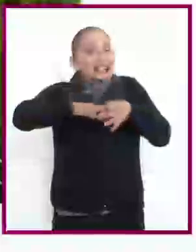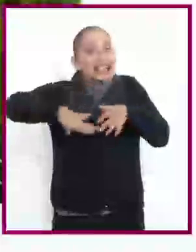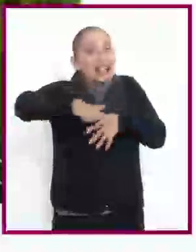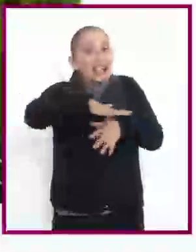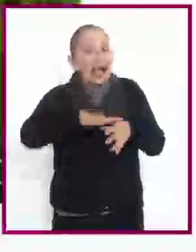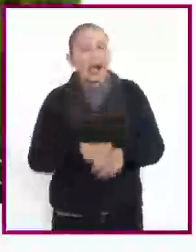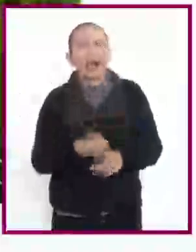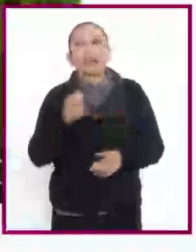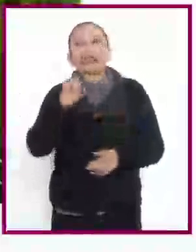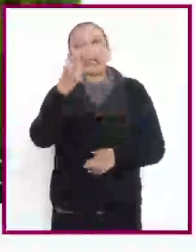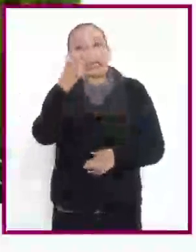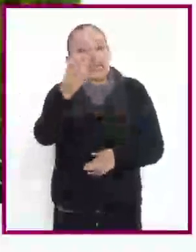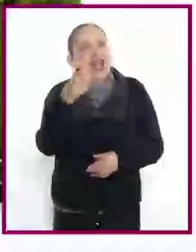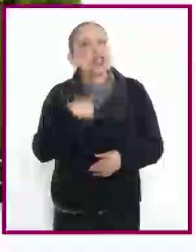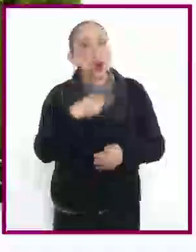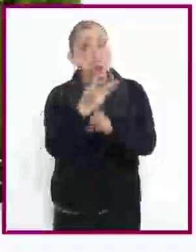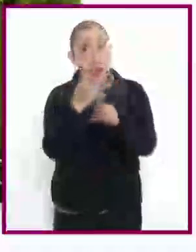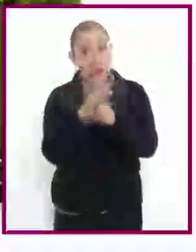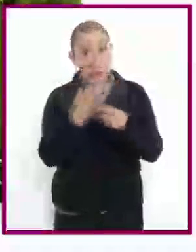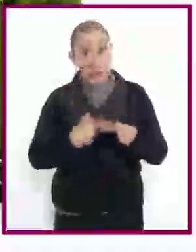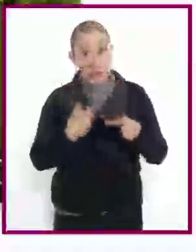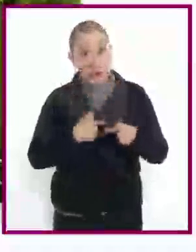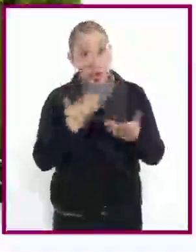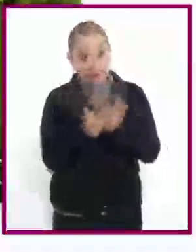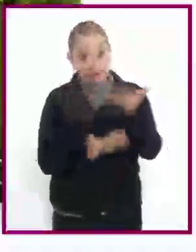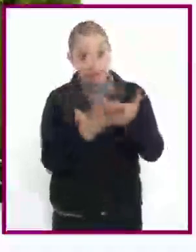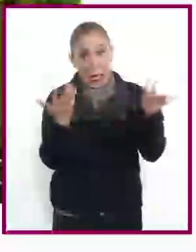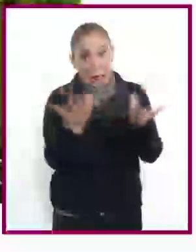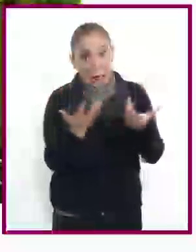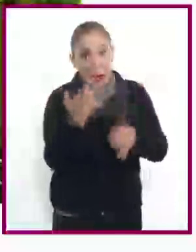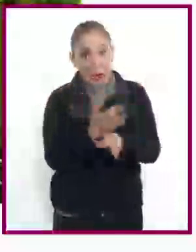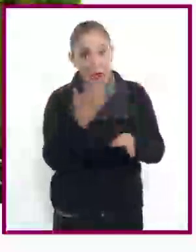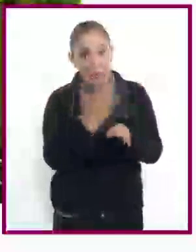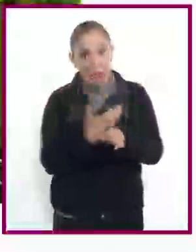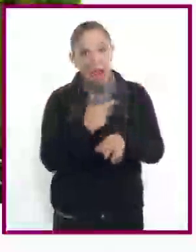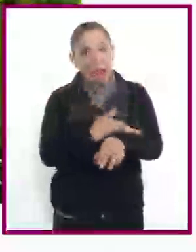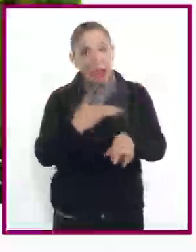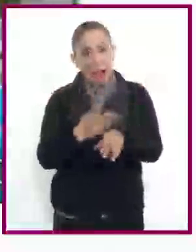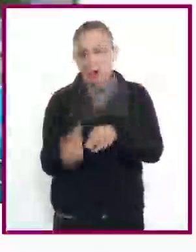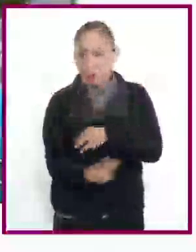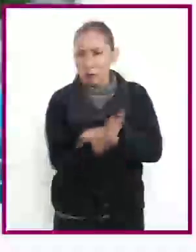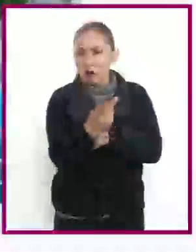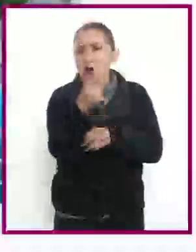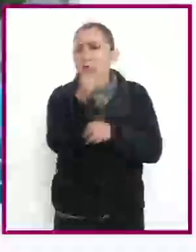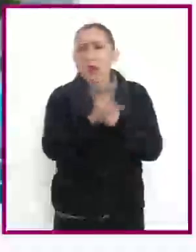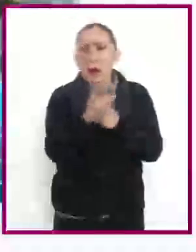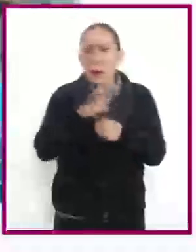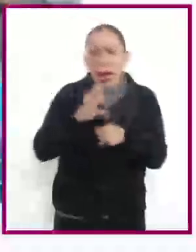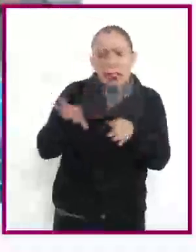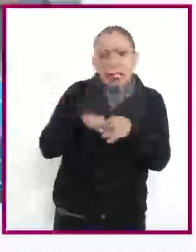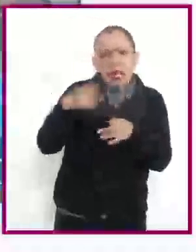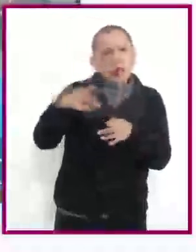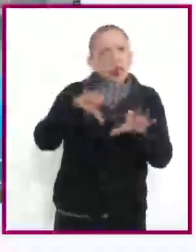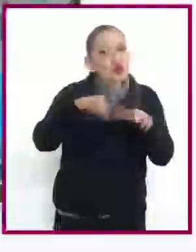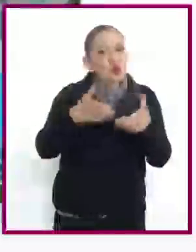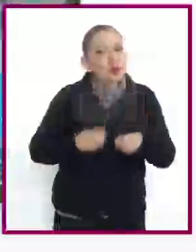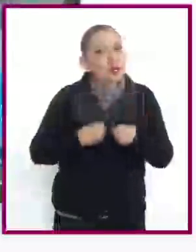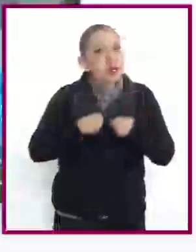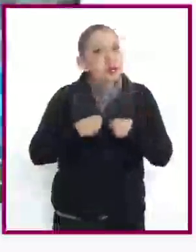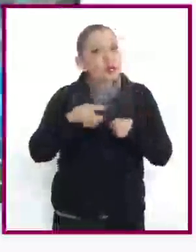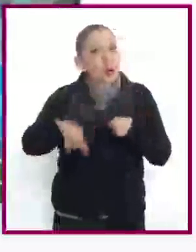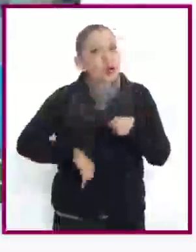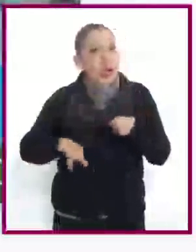qué podemos hacer con los retos que ocurren del otro lado del mundo? Pensemos de manera local. Todos los retos que vimos tienen